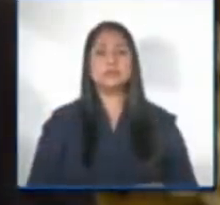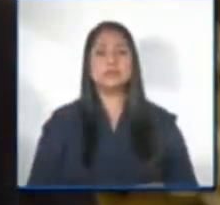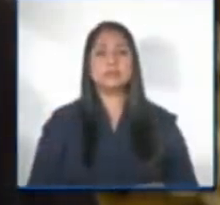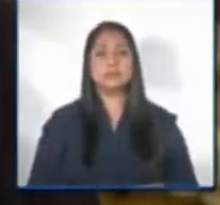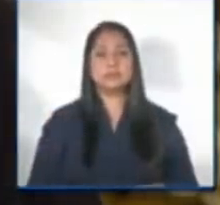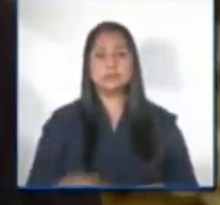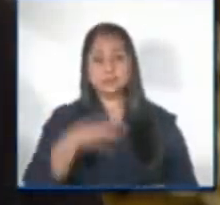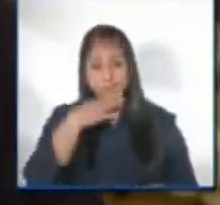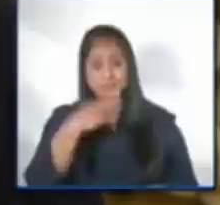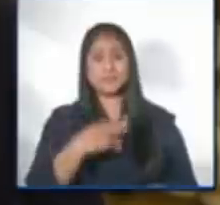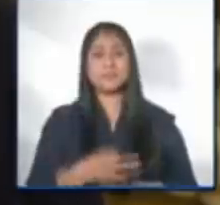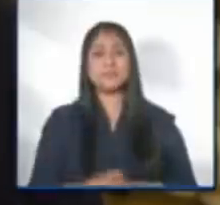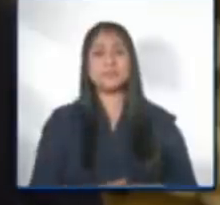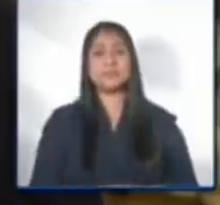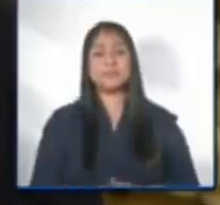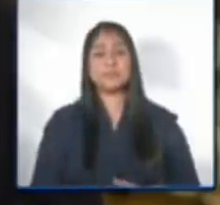De verdad,